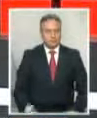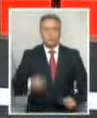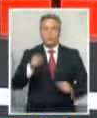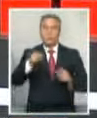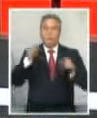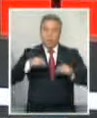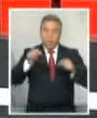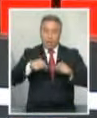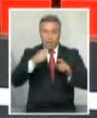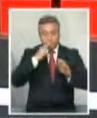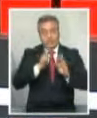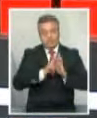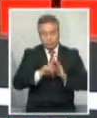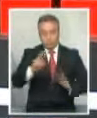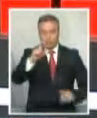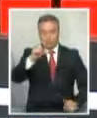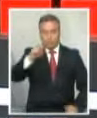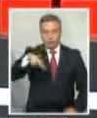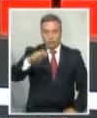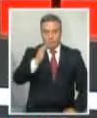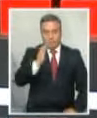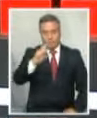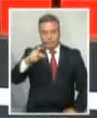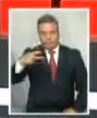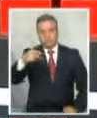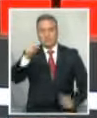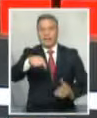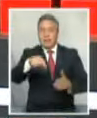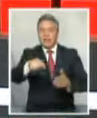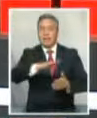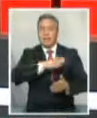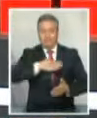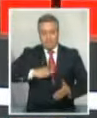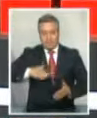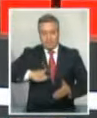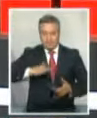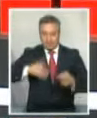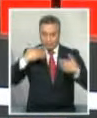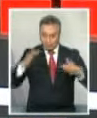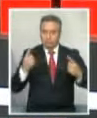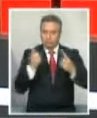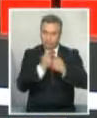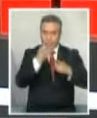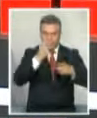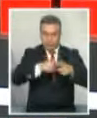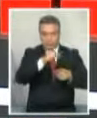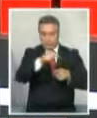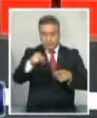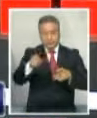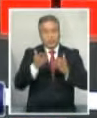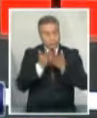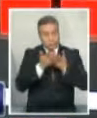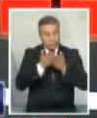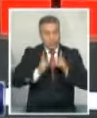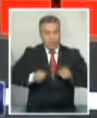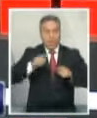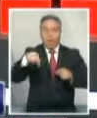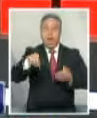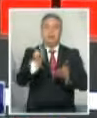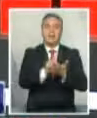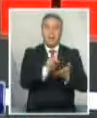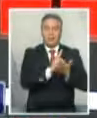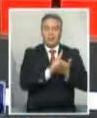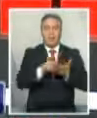Bueno, y representantes de la Confecha se reunieron este martes con un grupo de ex dirigentes estudiantiles y ahora diputados para analizar las